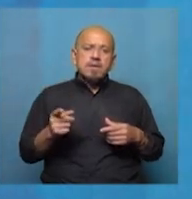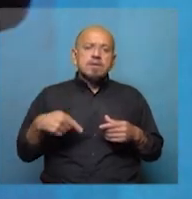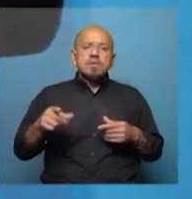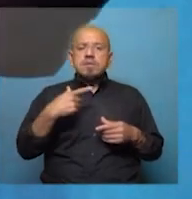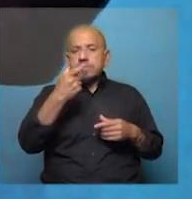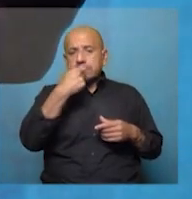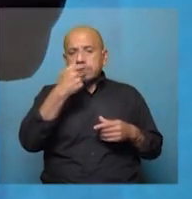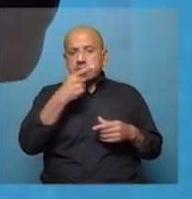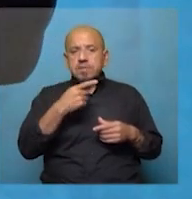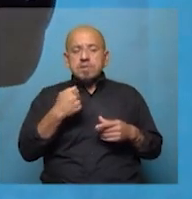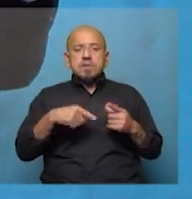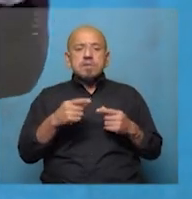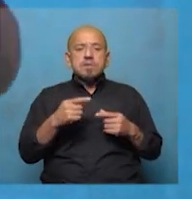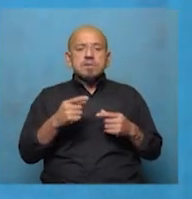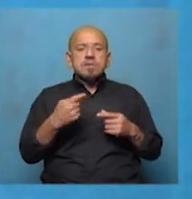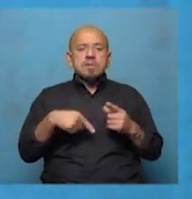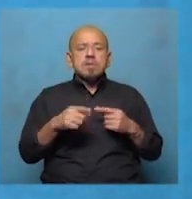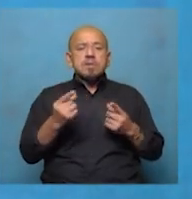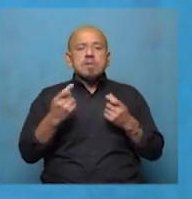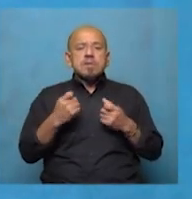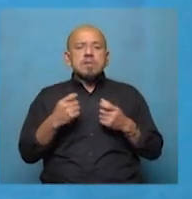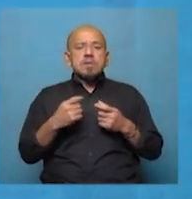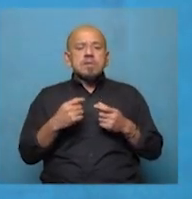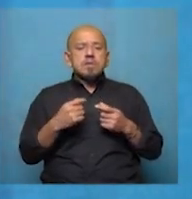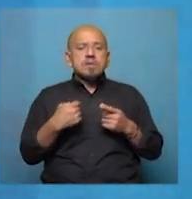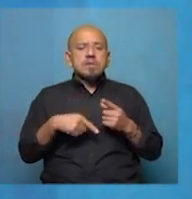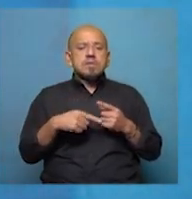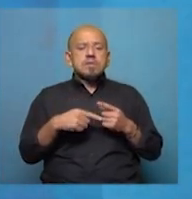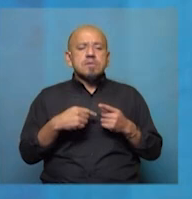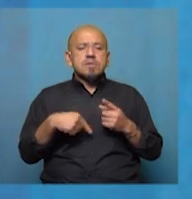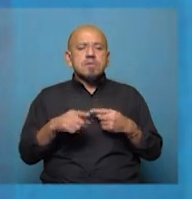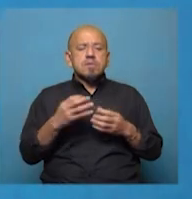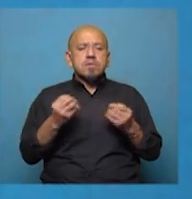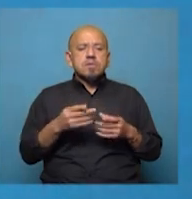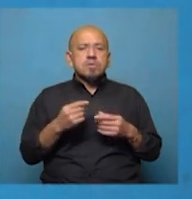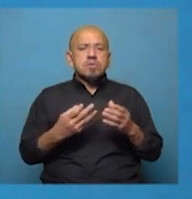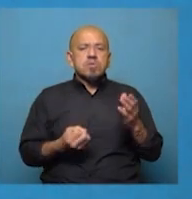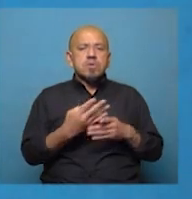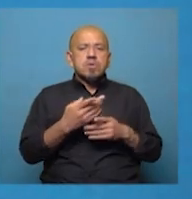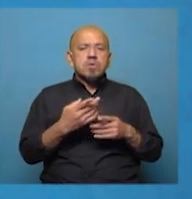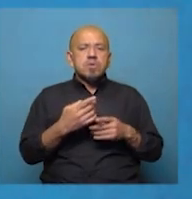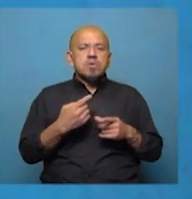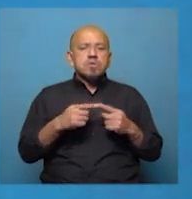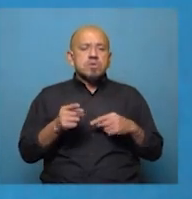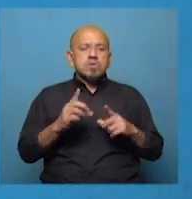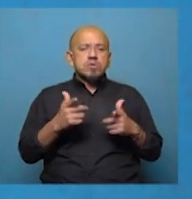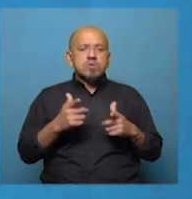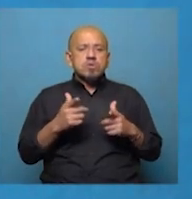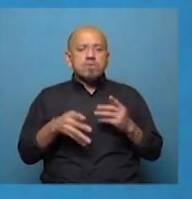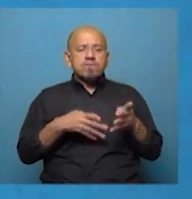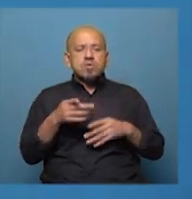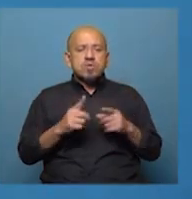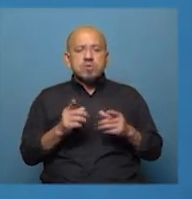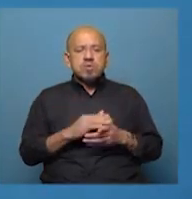y que después tiene la necesidad de repetirlo eh Porque se había anunciado un nuevo sistema informático ustedes señalan que eso todavía no está funcionando